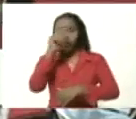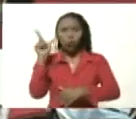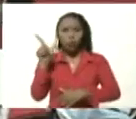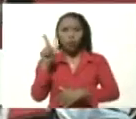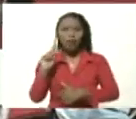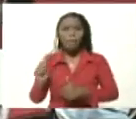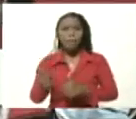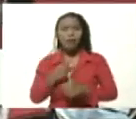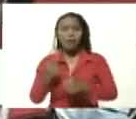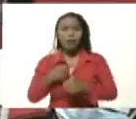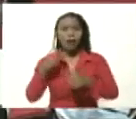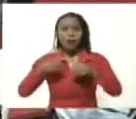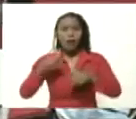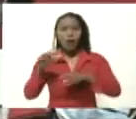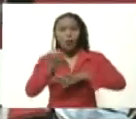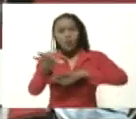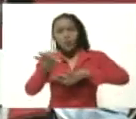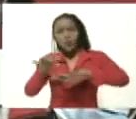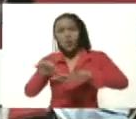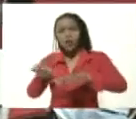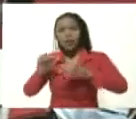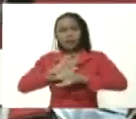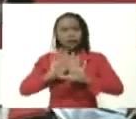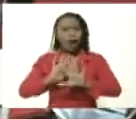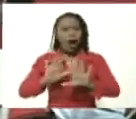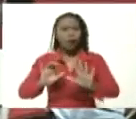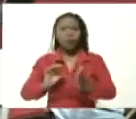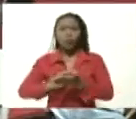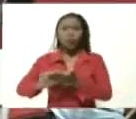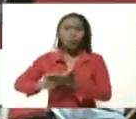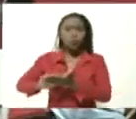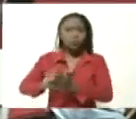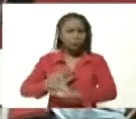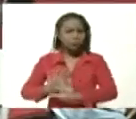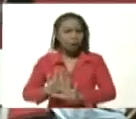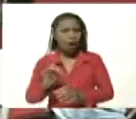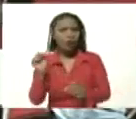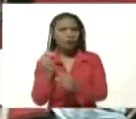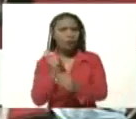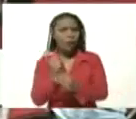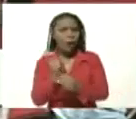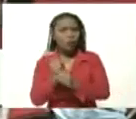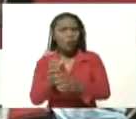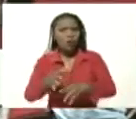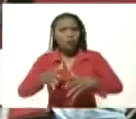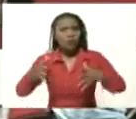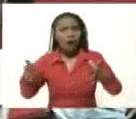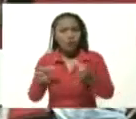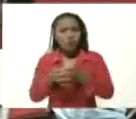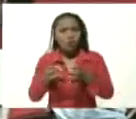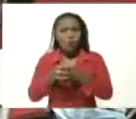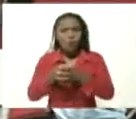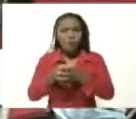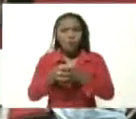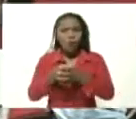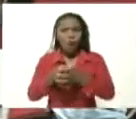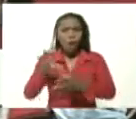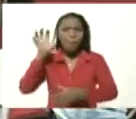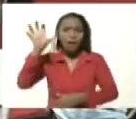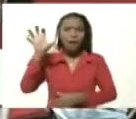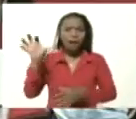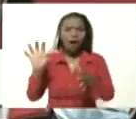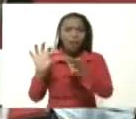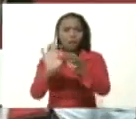regiones y en los municipios ya están totalmente subsanadas y está trabajando el Gran Polo Patriótico en unidad perfecta. Y